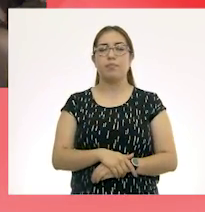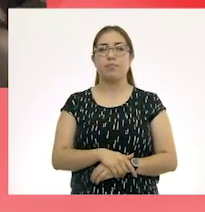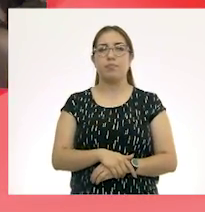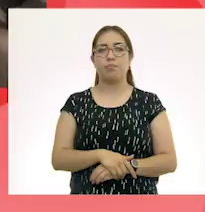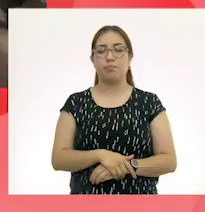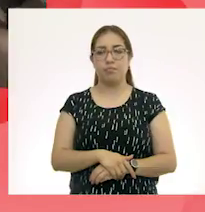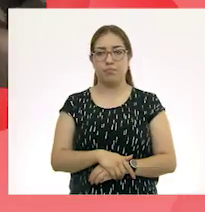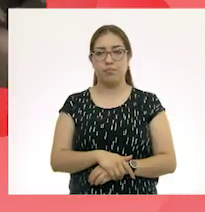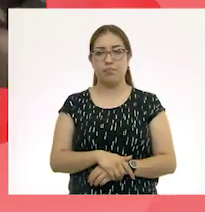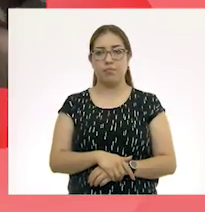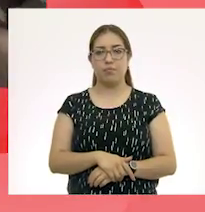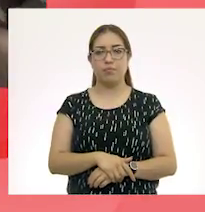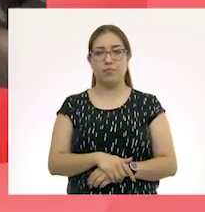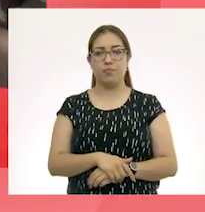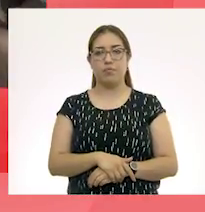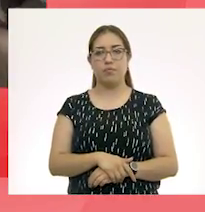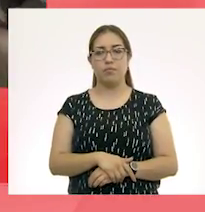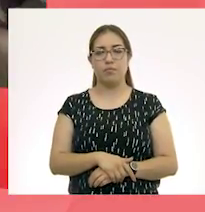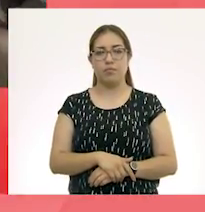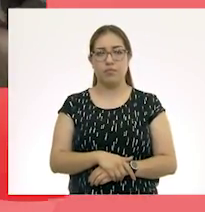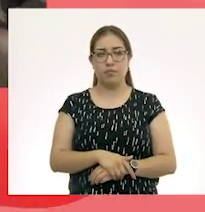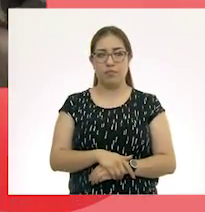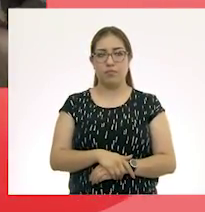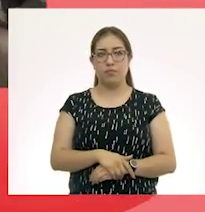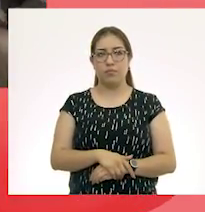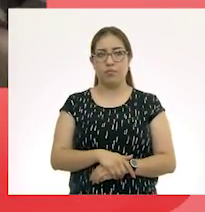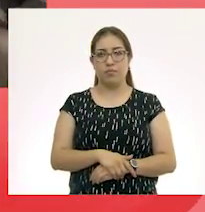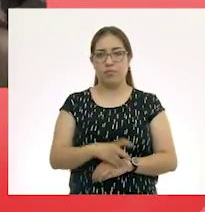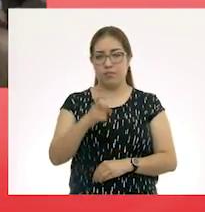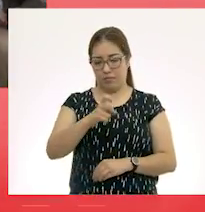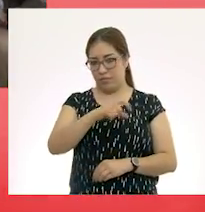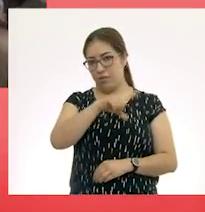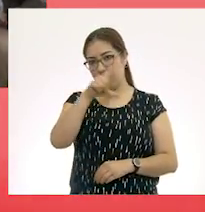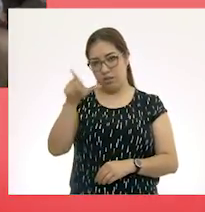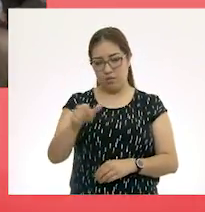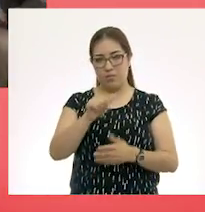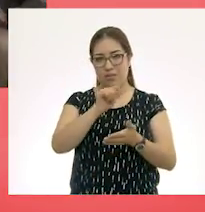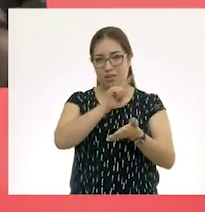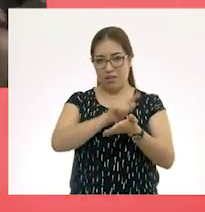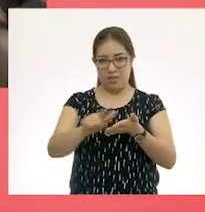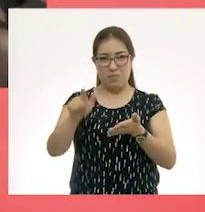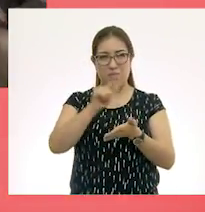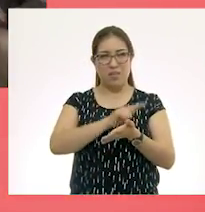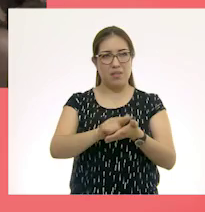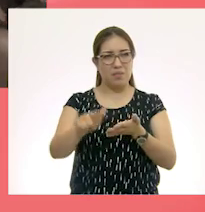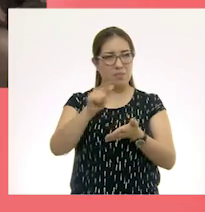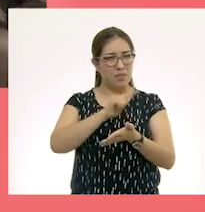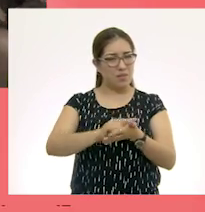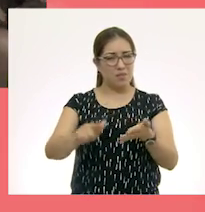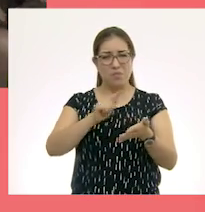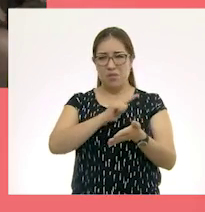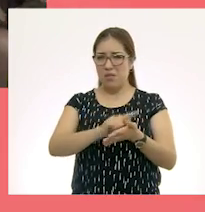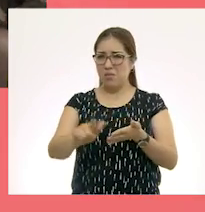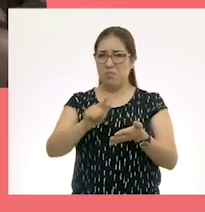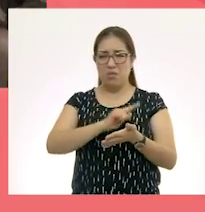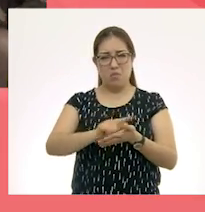Y de allí pues se muele, se lava bien, quede bien refregado el nixtamal, que quede bien lavadito. Limpiecito. Y a